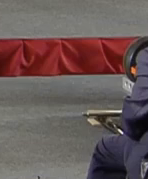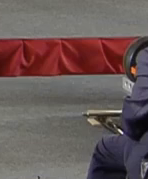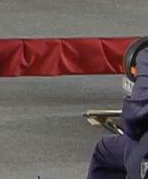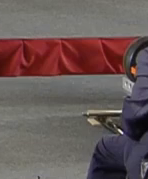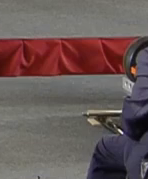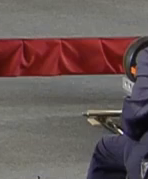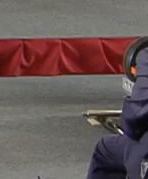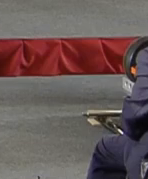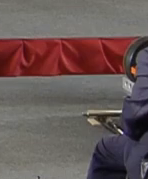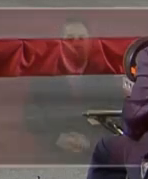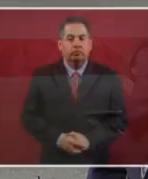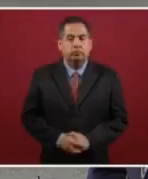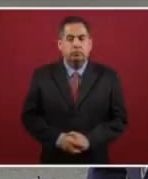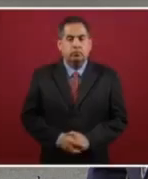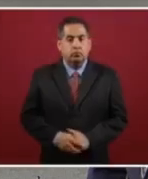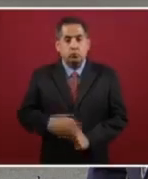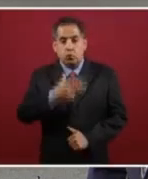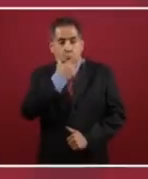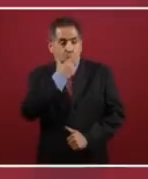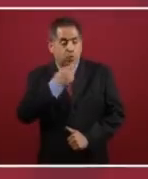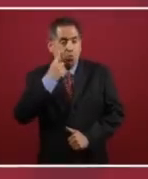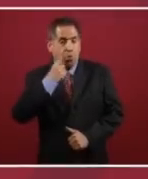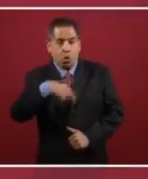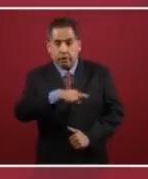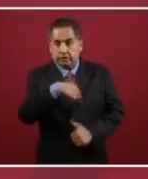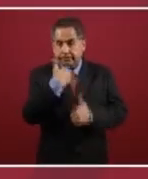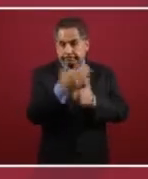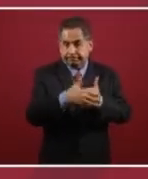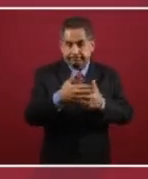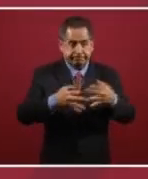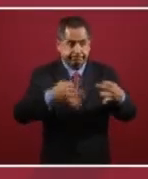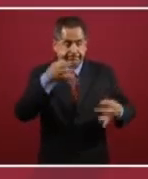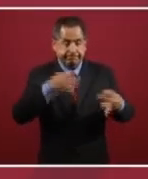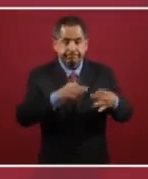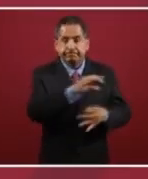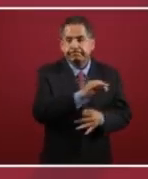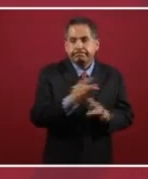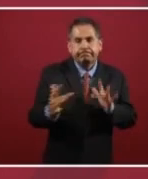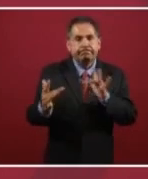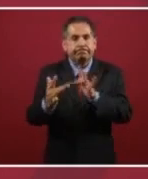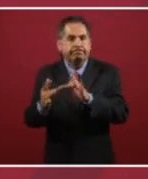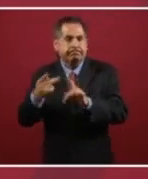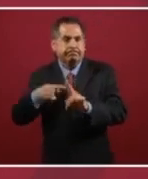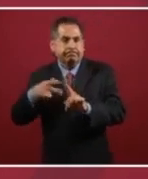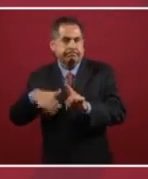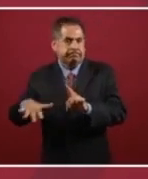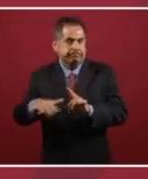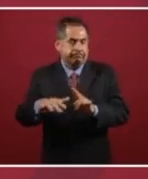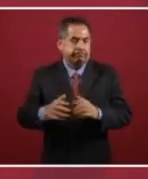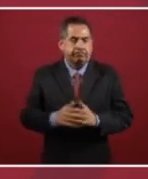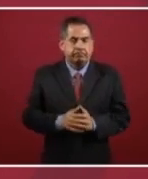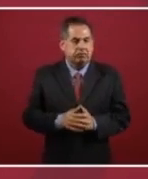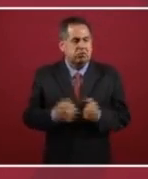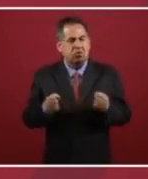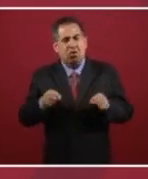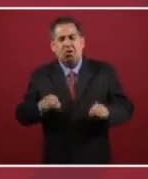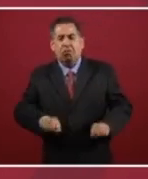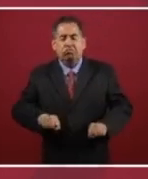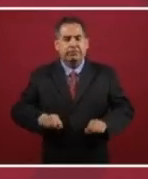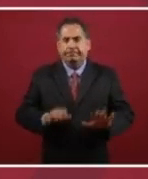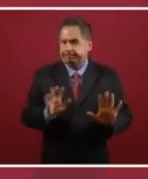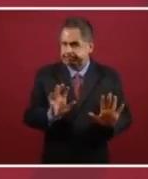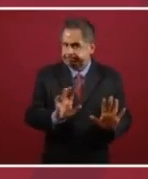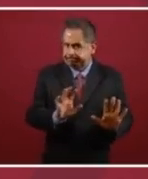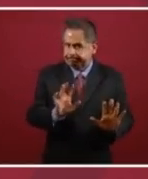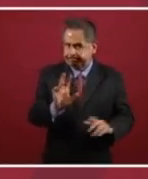ante el planteamiento del secretario de hacienda y crédito público arturo herrera de analizar el aumento de la edad de retiro en mexico el presidente andrés